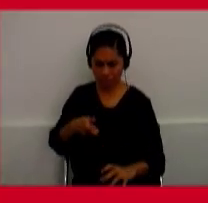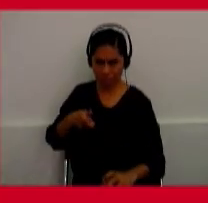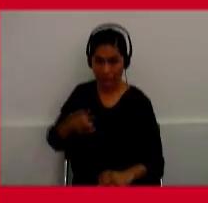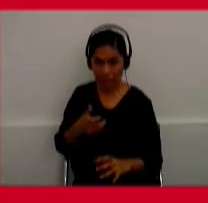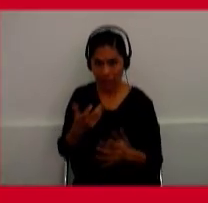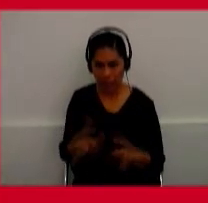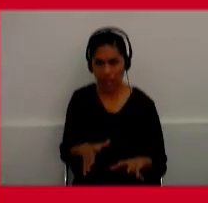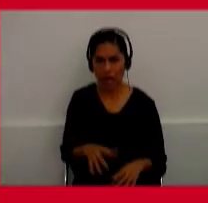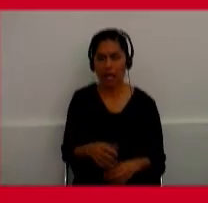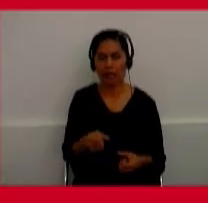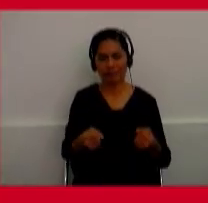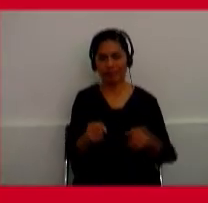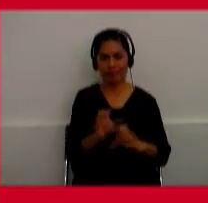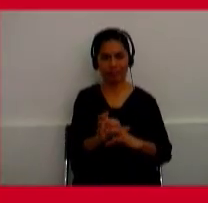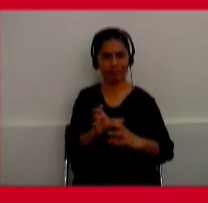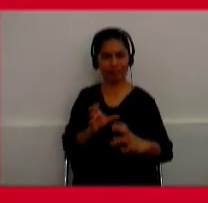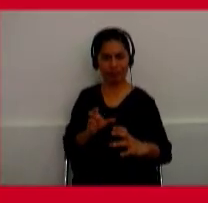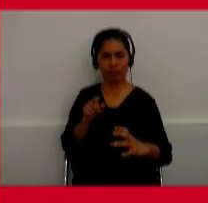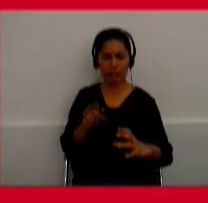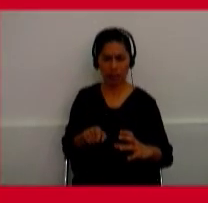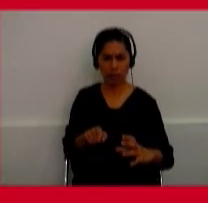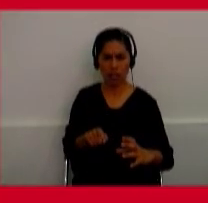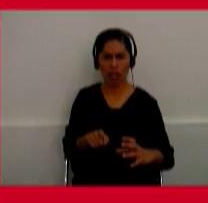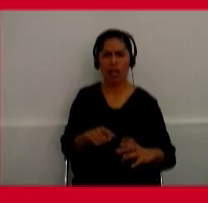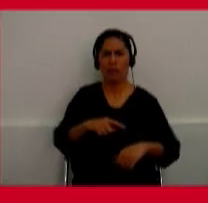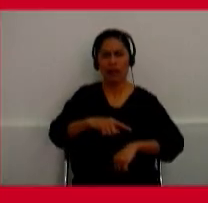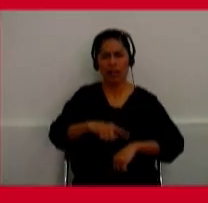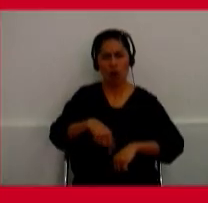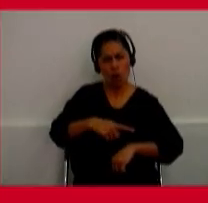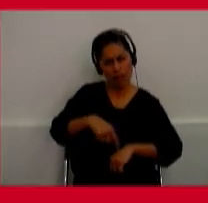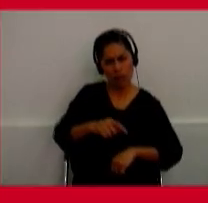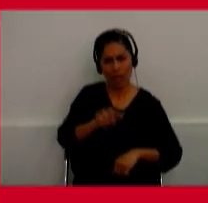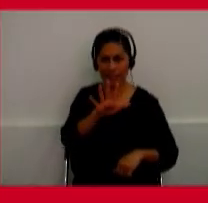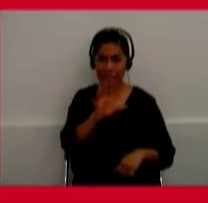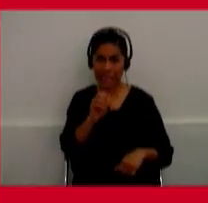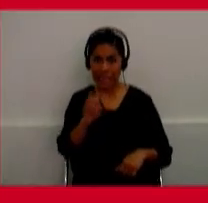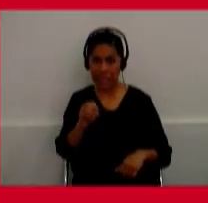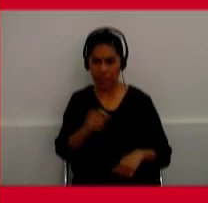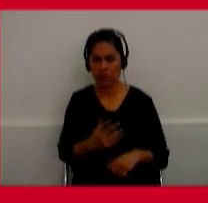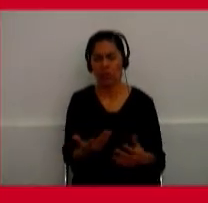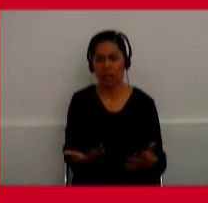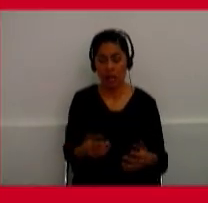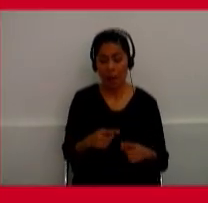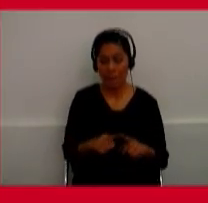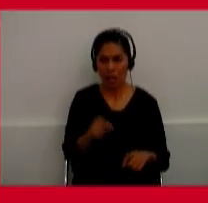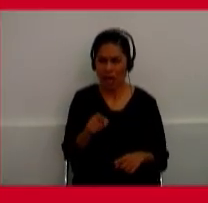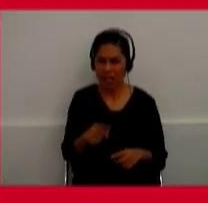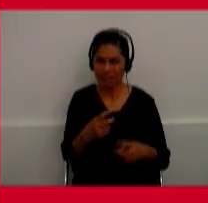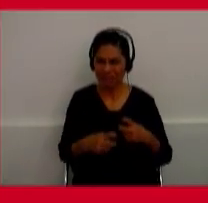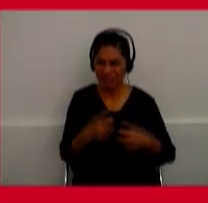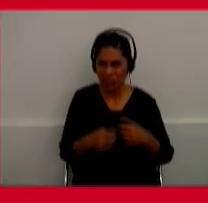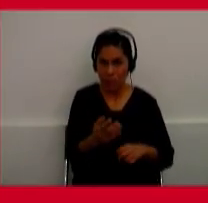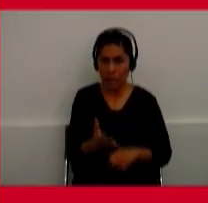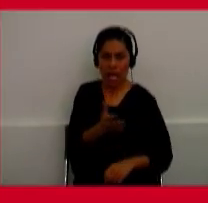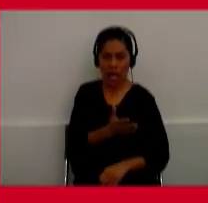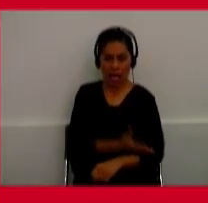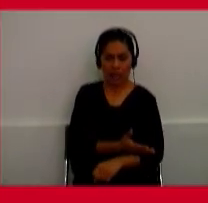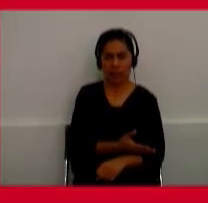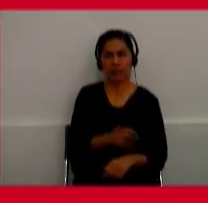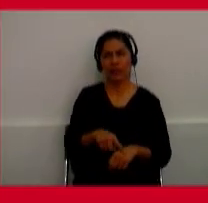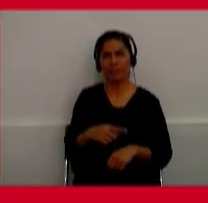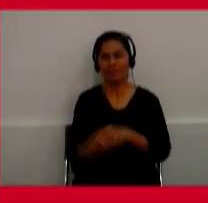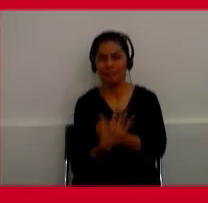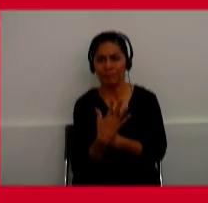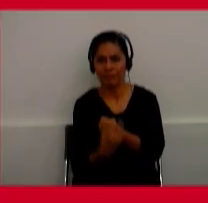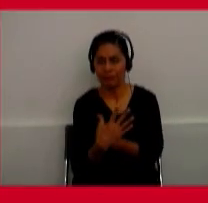camiones 797, en el 2023 se hacía cada 500 horas, pero en vista de que se nos estaba adelantando este problema, seguimos la